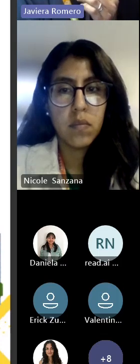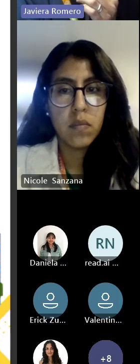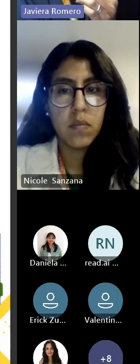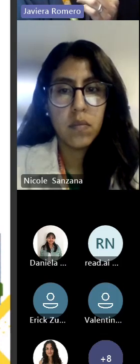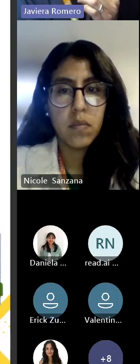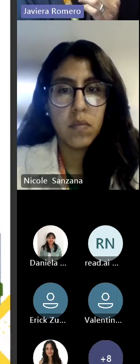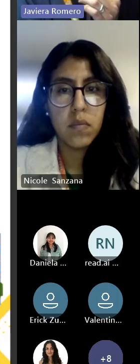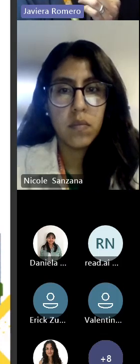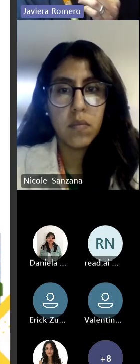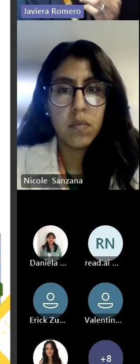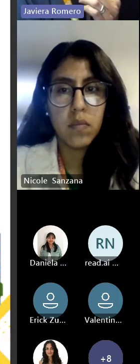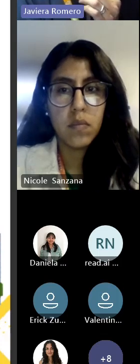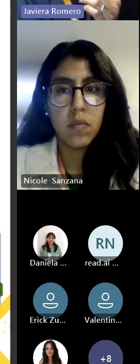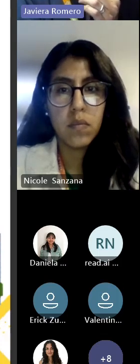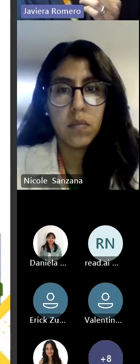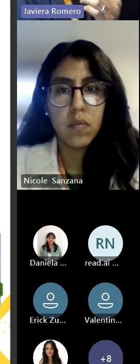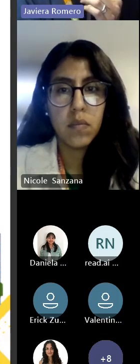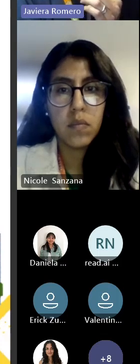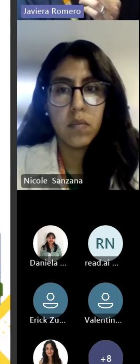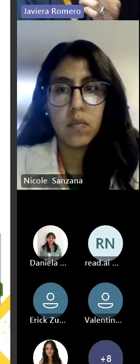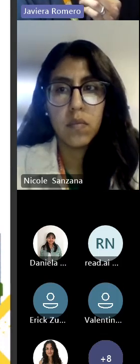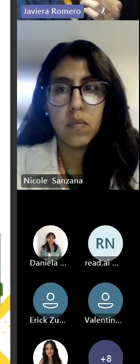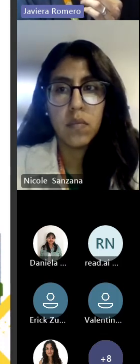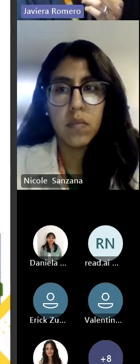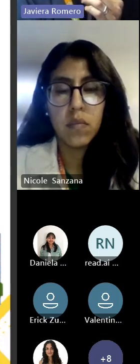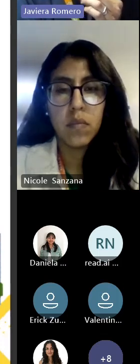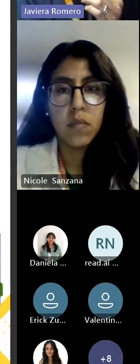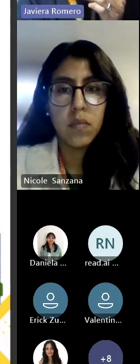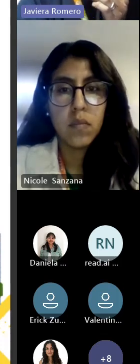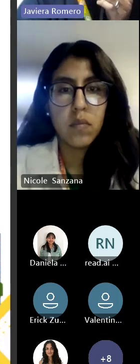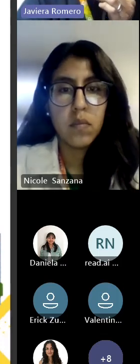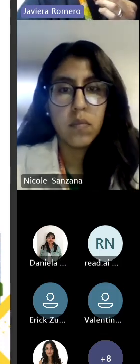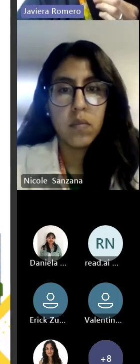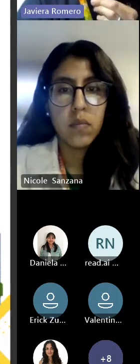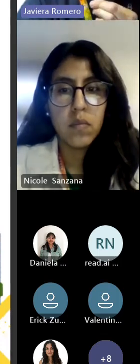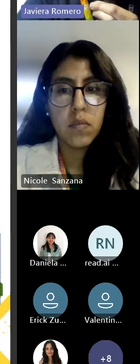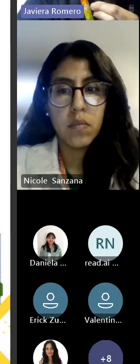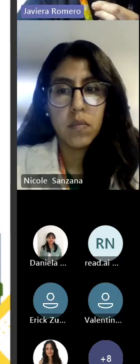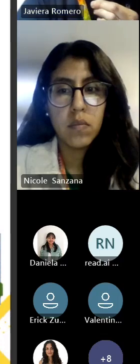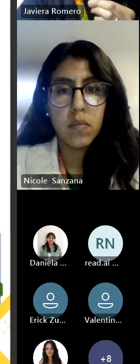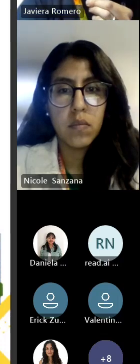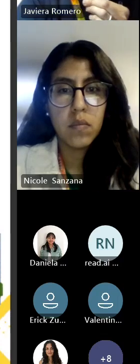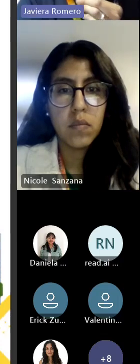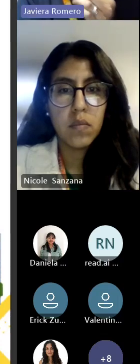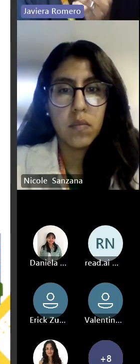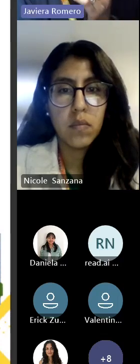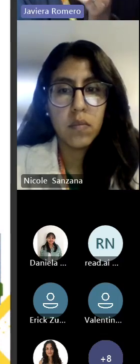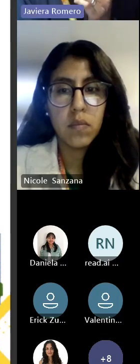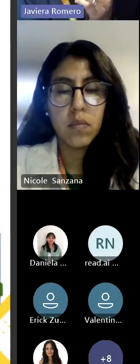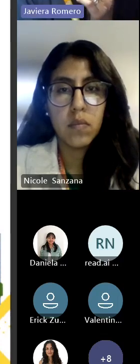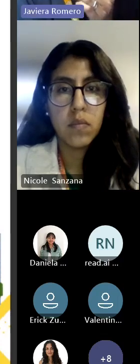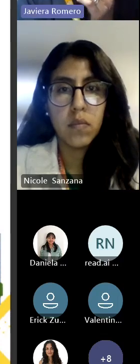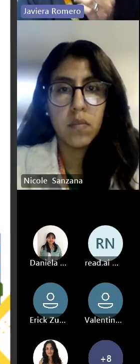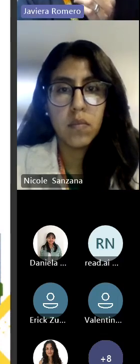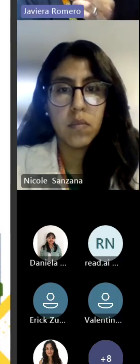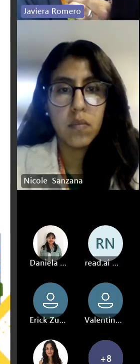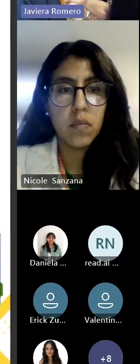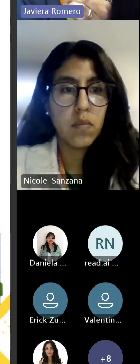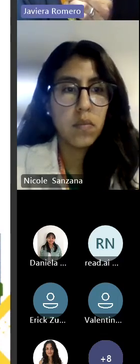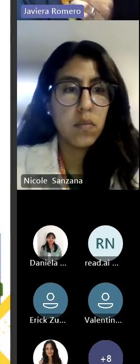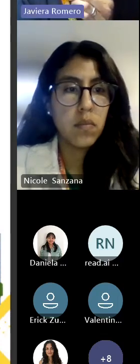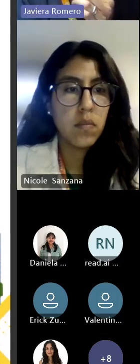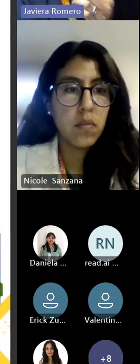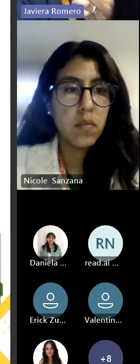o alto, es muy importante utilizar una ficha de derivación desde el establecimiento educacional. Y en los casos de riesgo